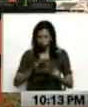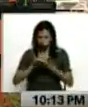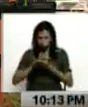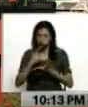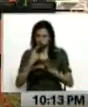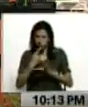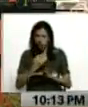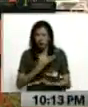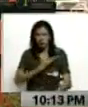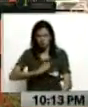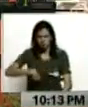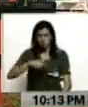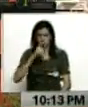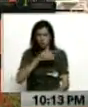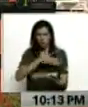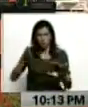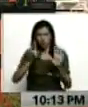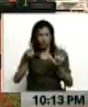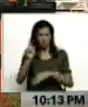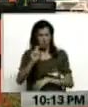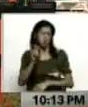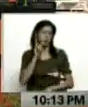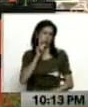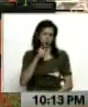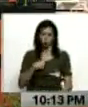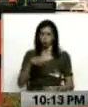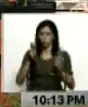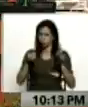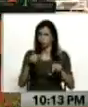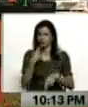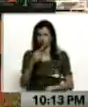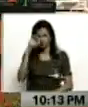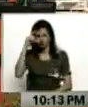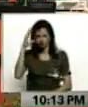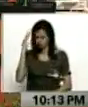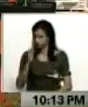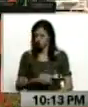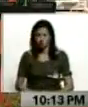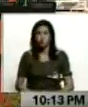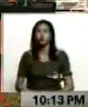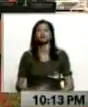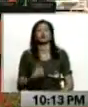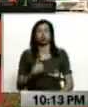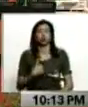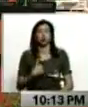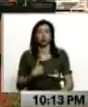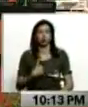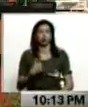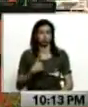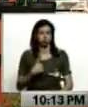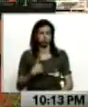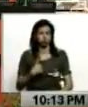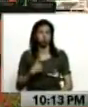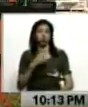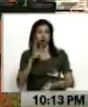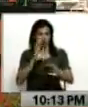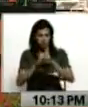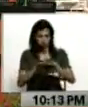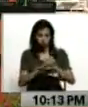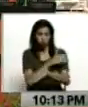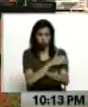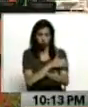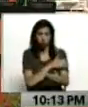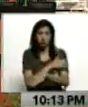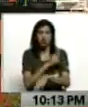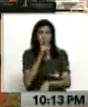había dicho eso no ni lo volverá ha tampoco se lo dijimos nosotros que Nicolás no se iba